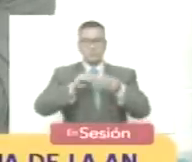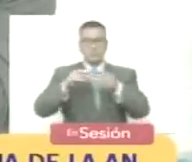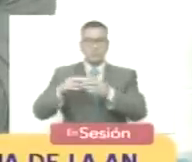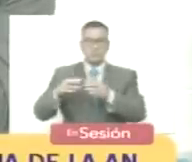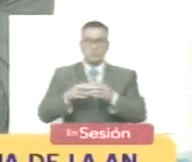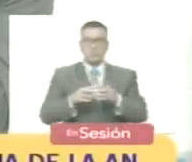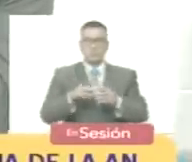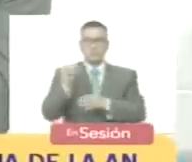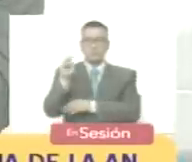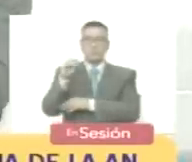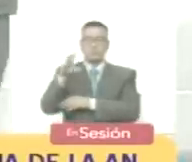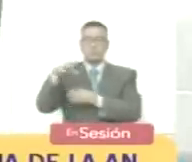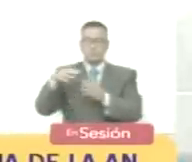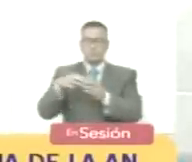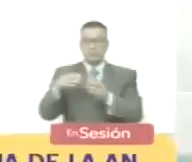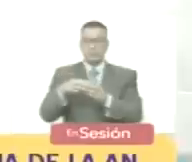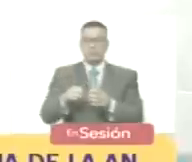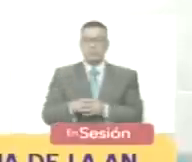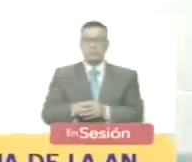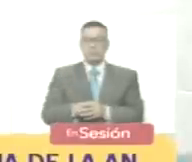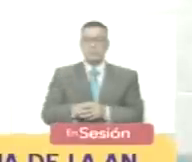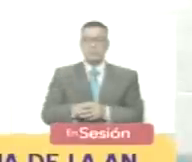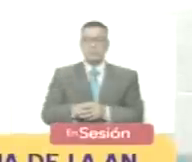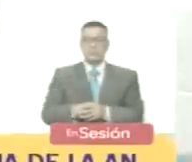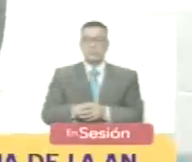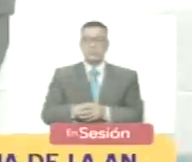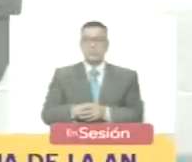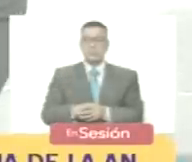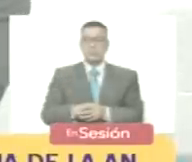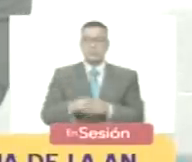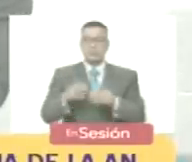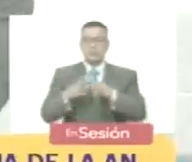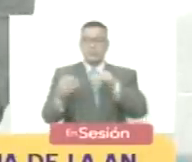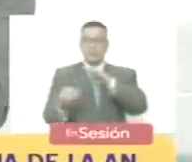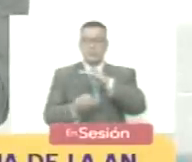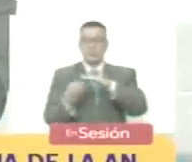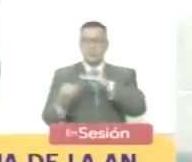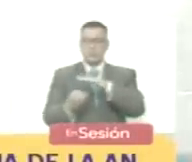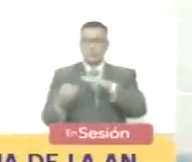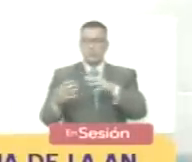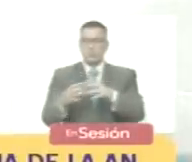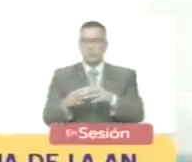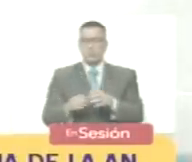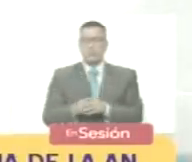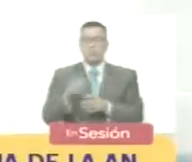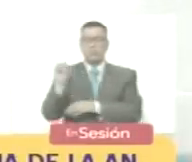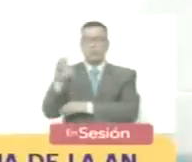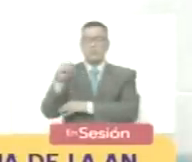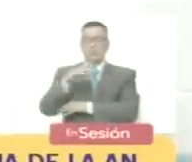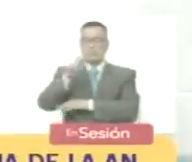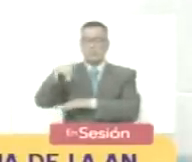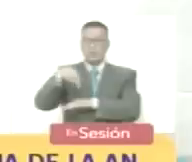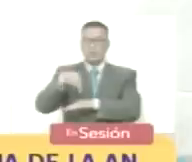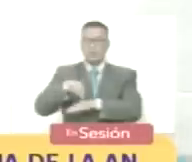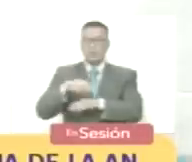del parlamentarismo, de la institucionalidad de la Asamblea